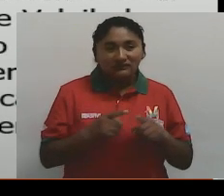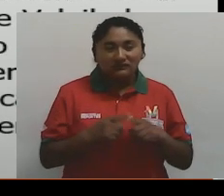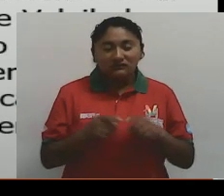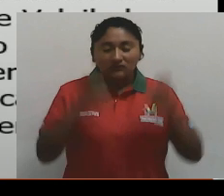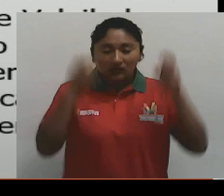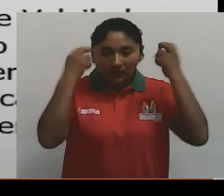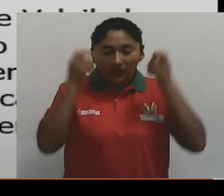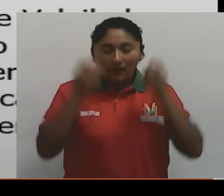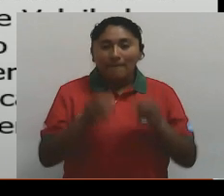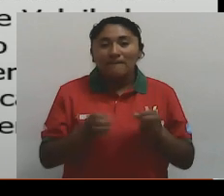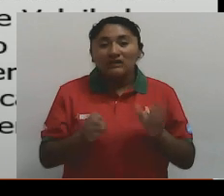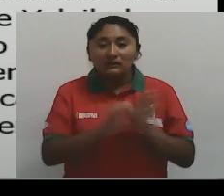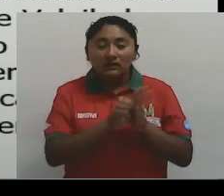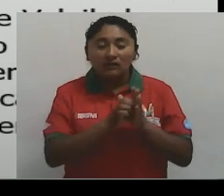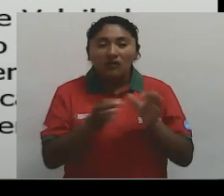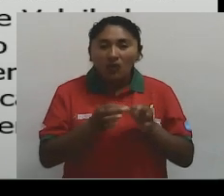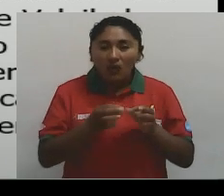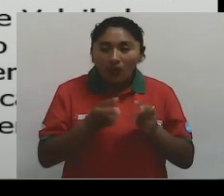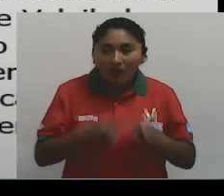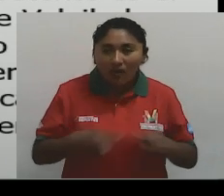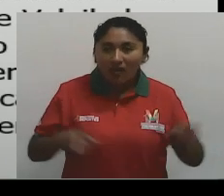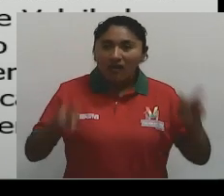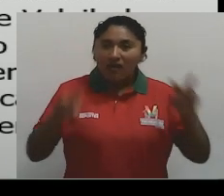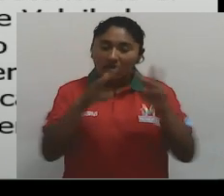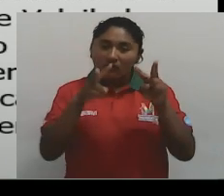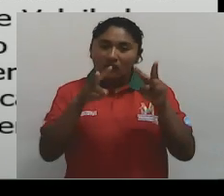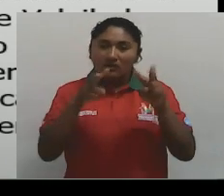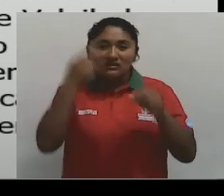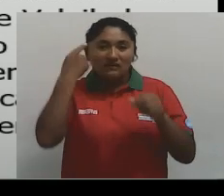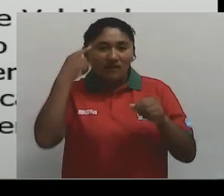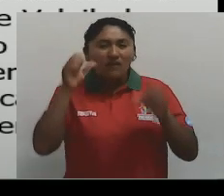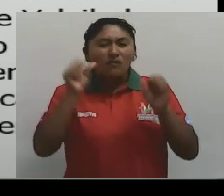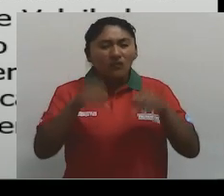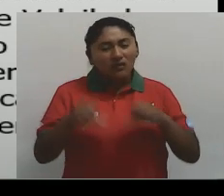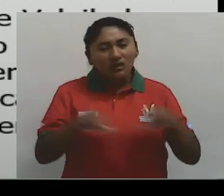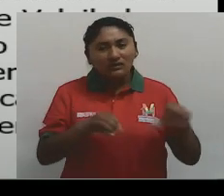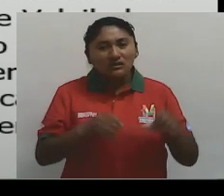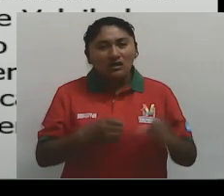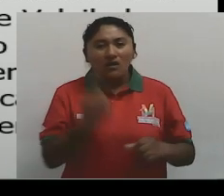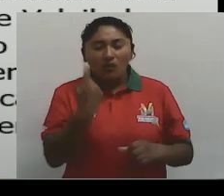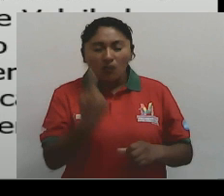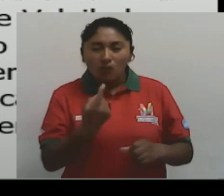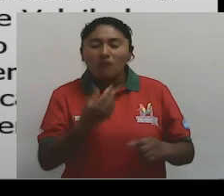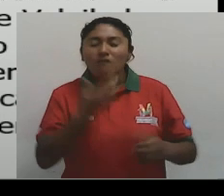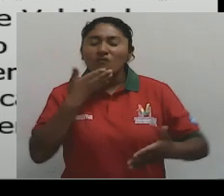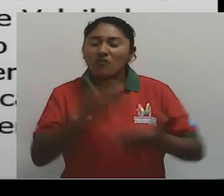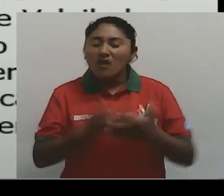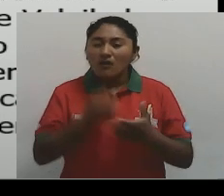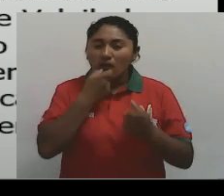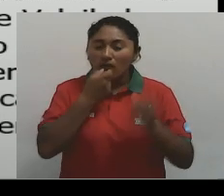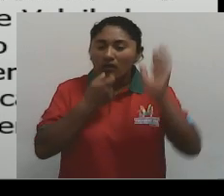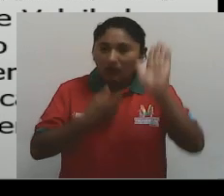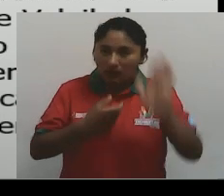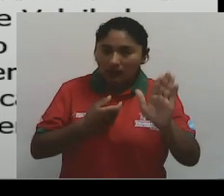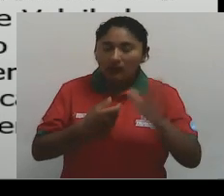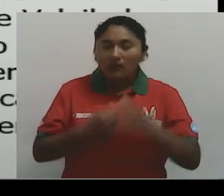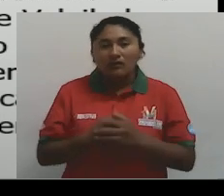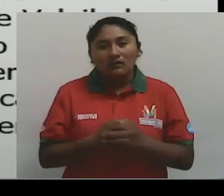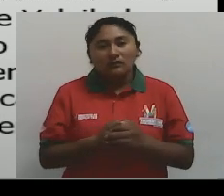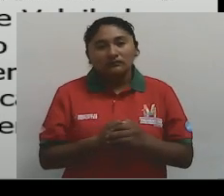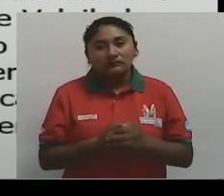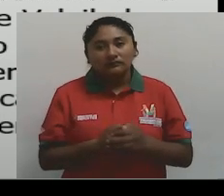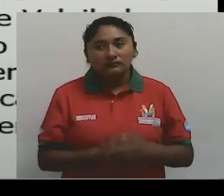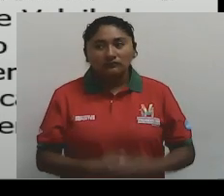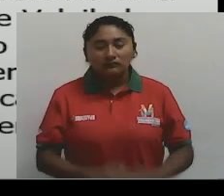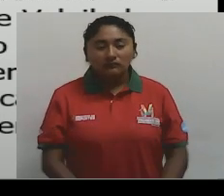lograr el alto nivel de profesional en el trabajo arbitral. Ellos son competencia, objetividad, justeza y humanidad.